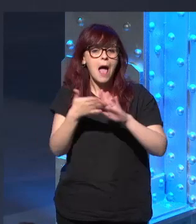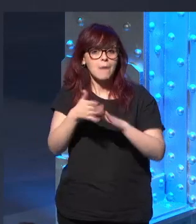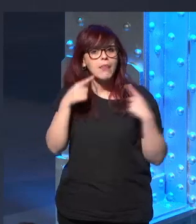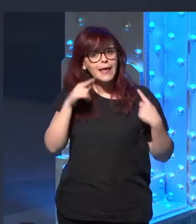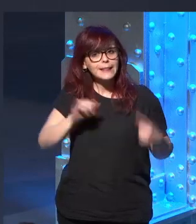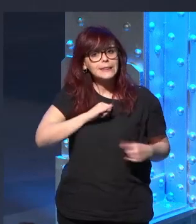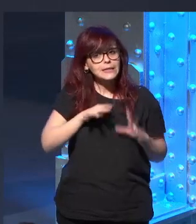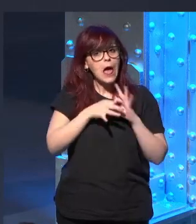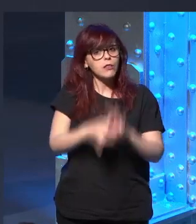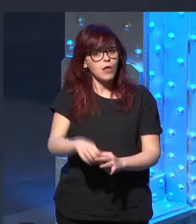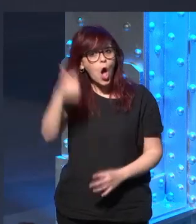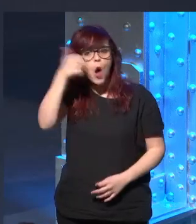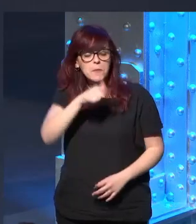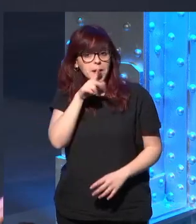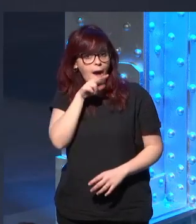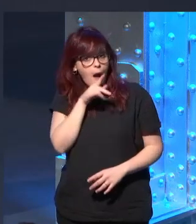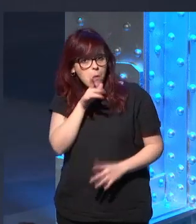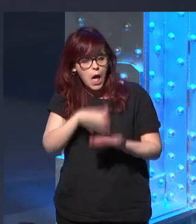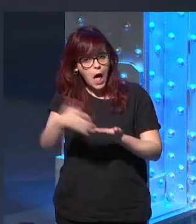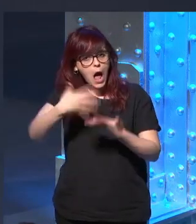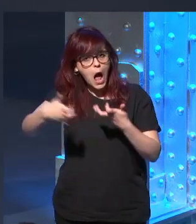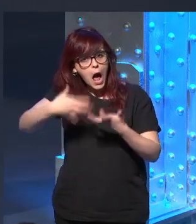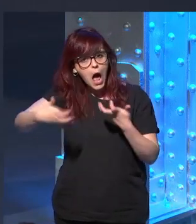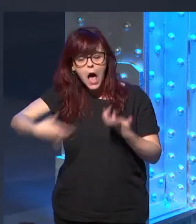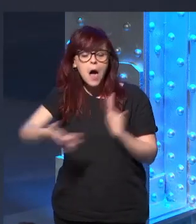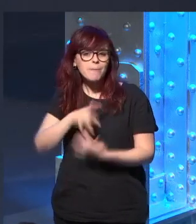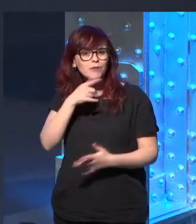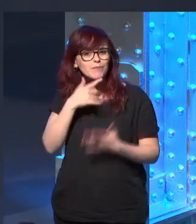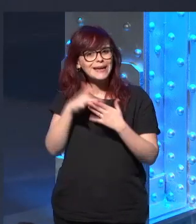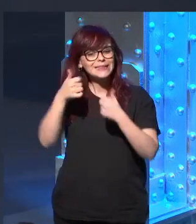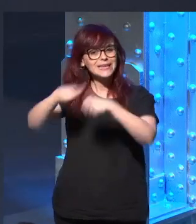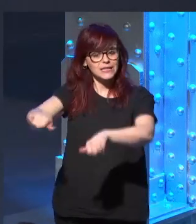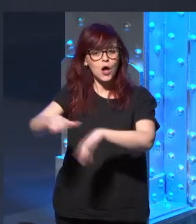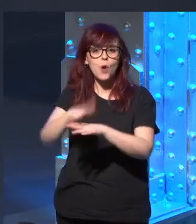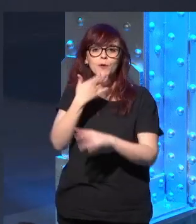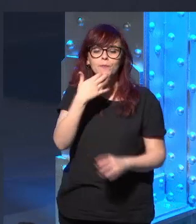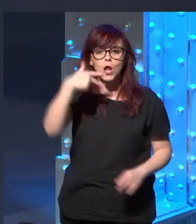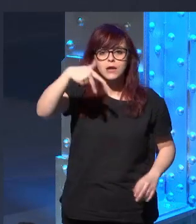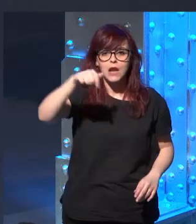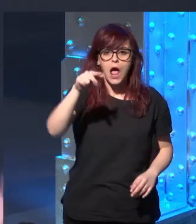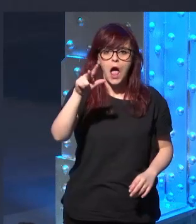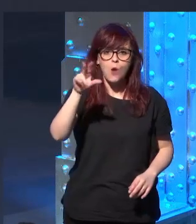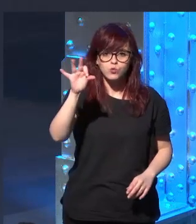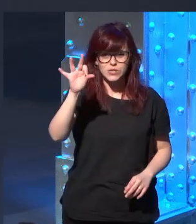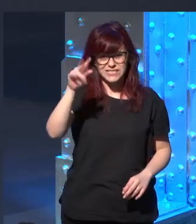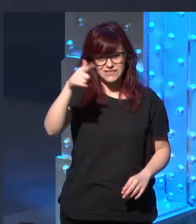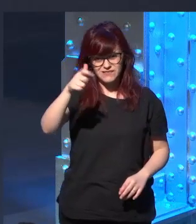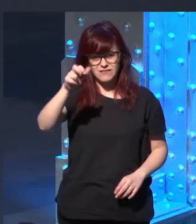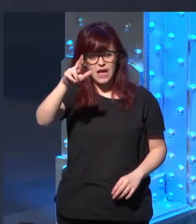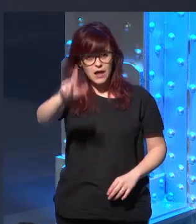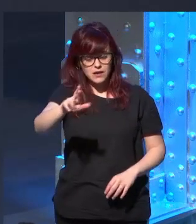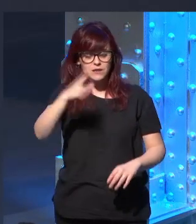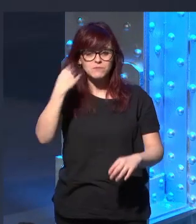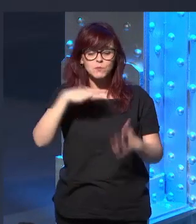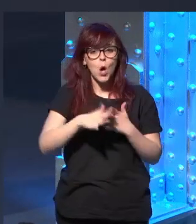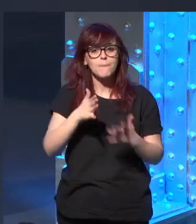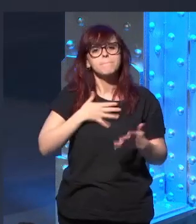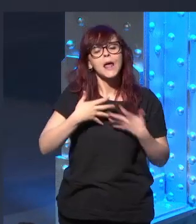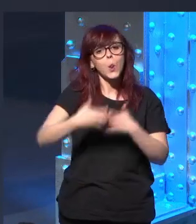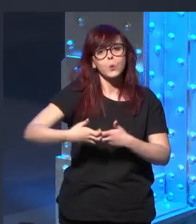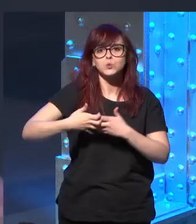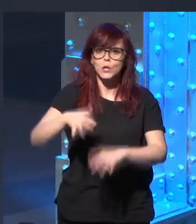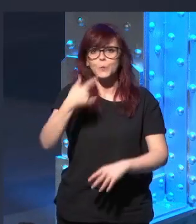hombre, cuando él lo hace. Uh-huh. Y luego, en cambio, cuando Nausgaard publica Mi lucha, todo